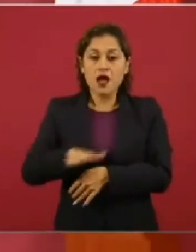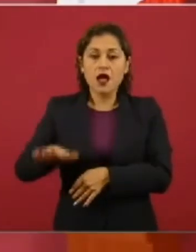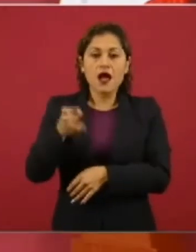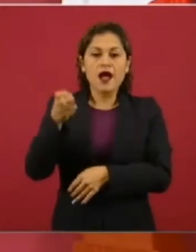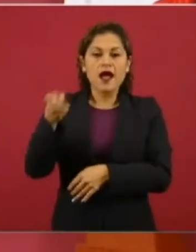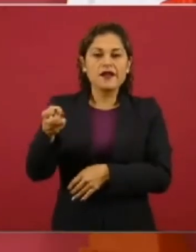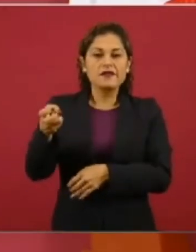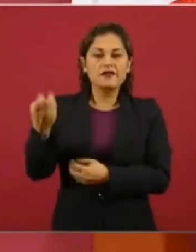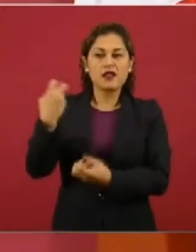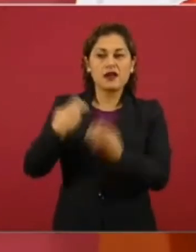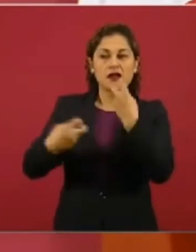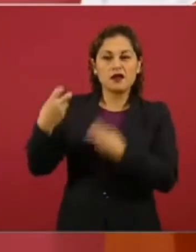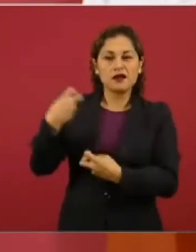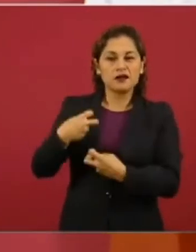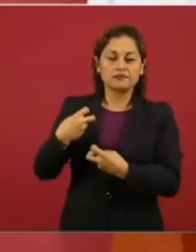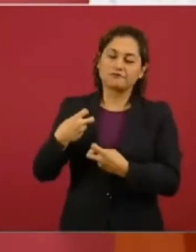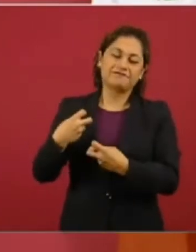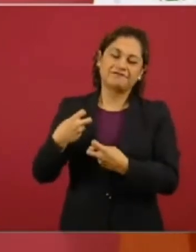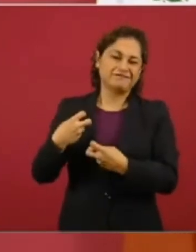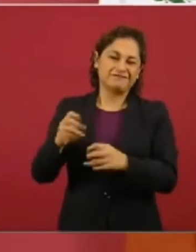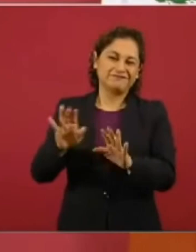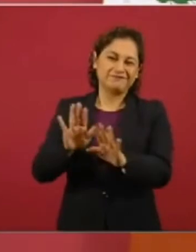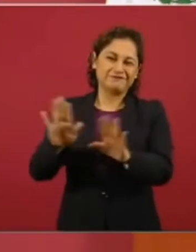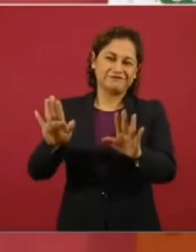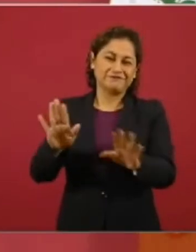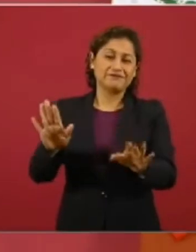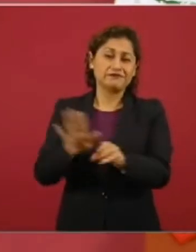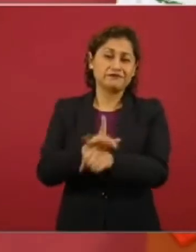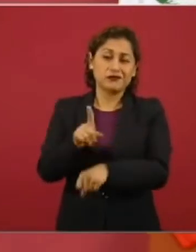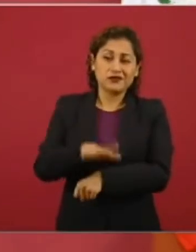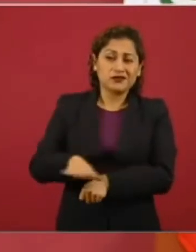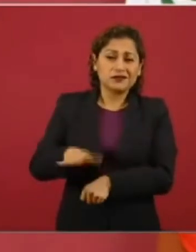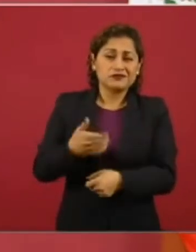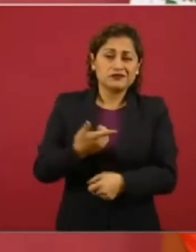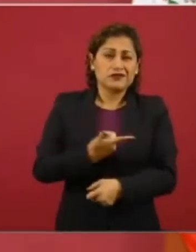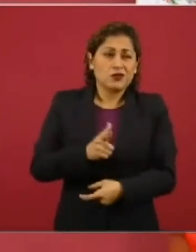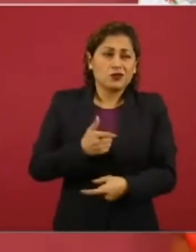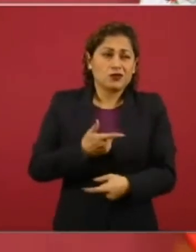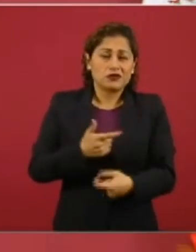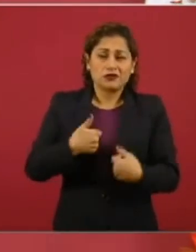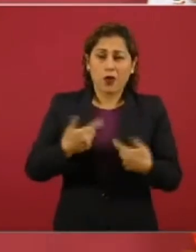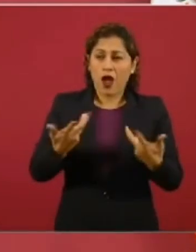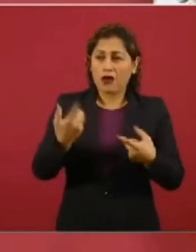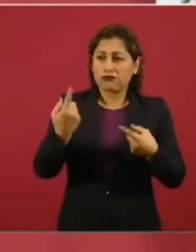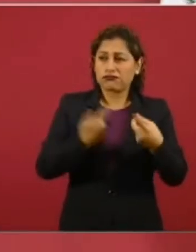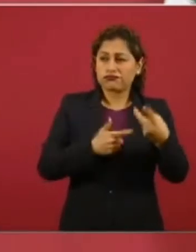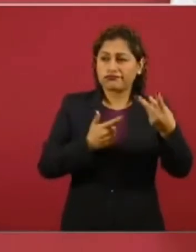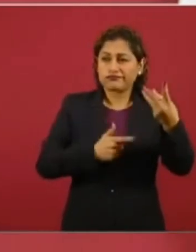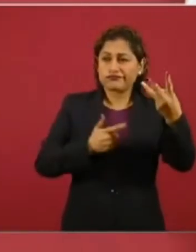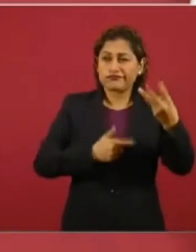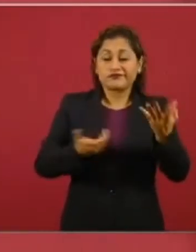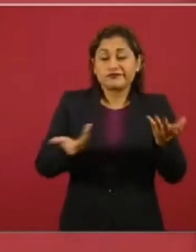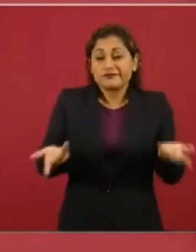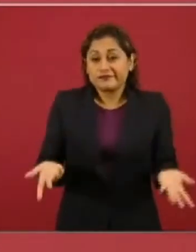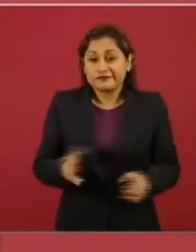para cuestionarnos, ¿no? Porque no les gusta nada de lo que hacemos,